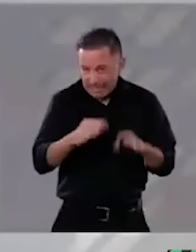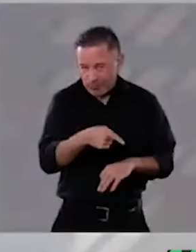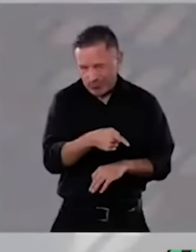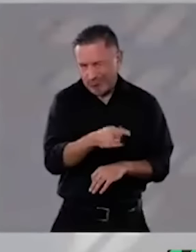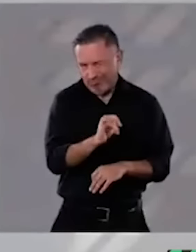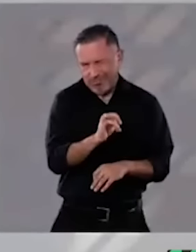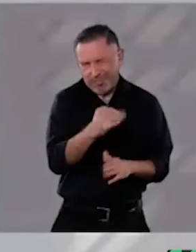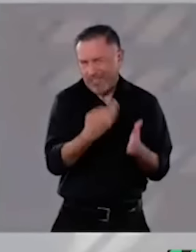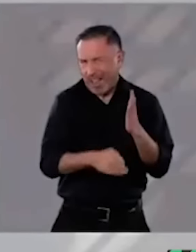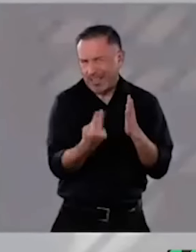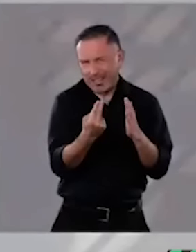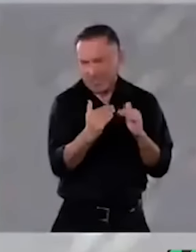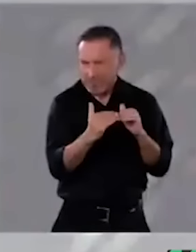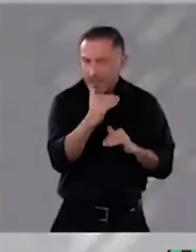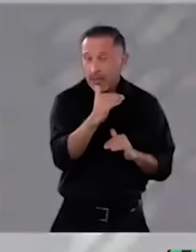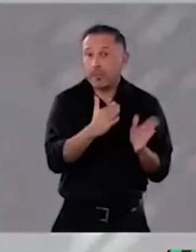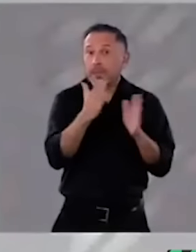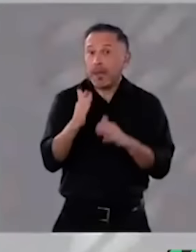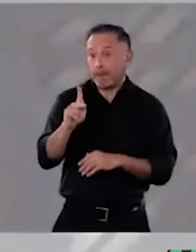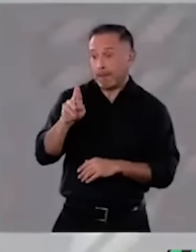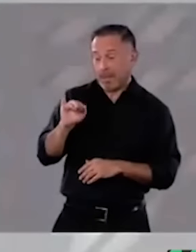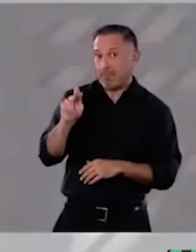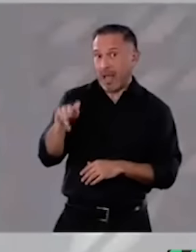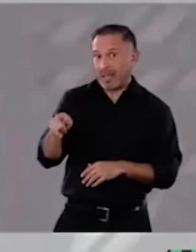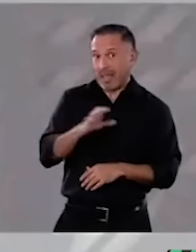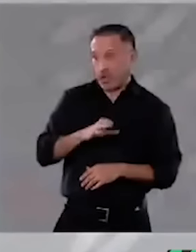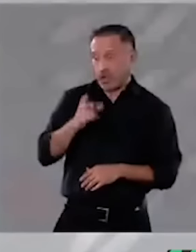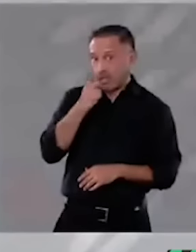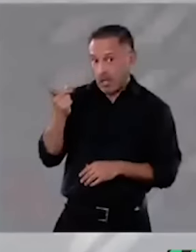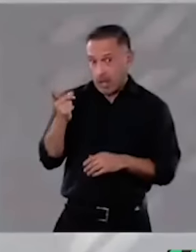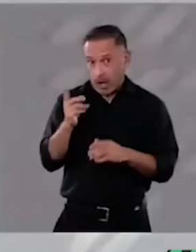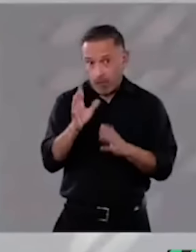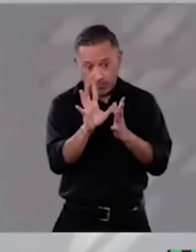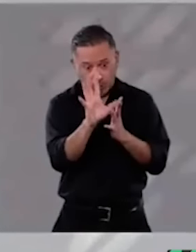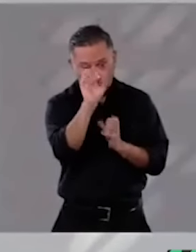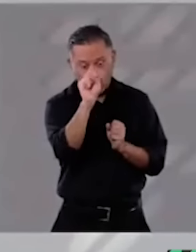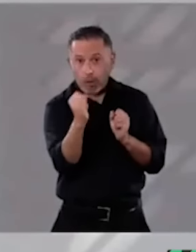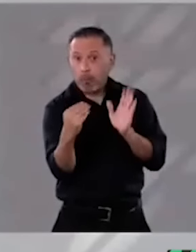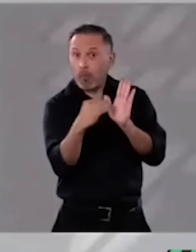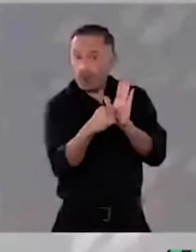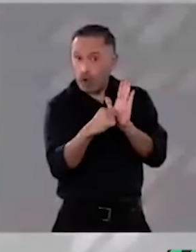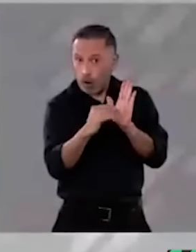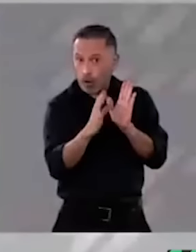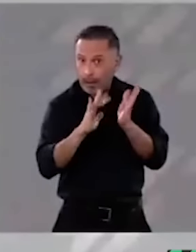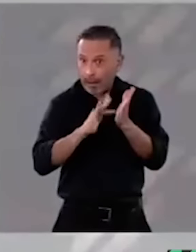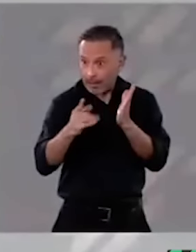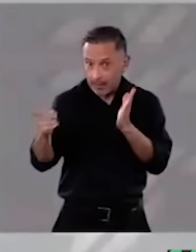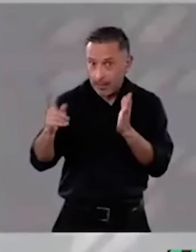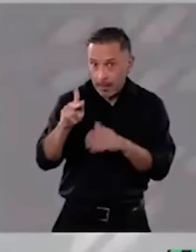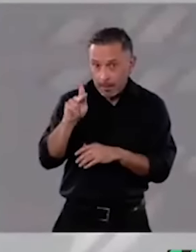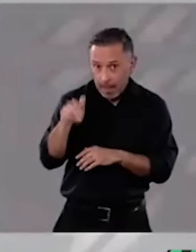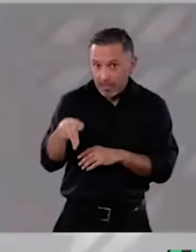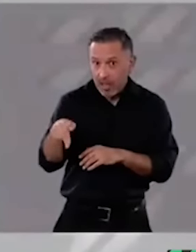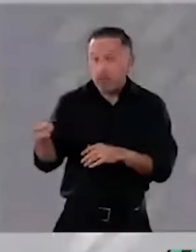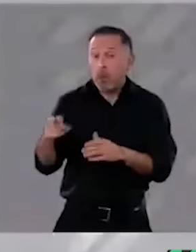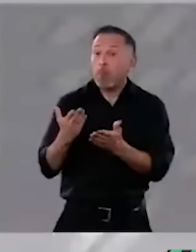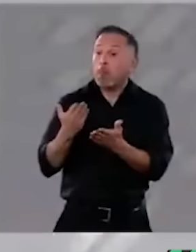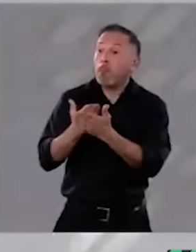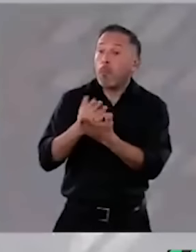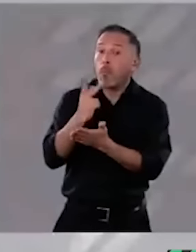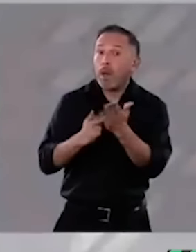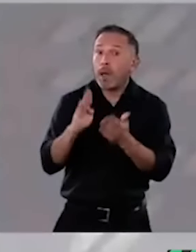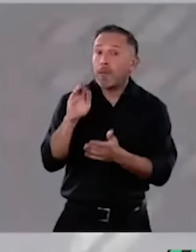programas sociales están en la Constitución, no es por la voluntad de los partidos que la apoyan, porque el PAN fue el único partido que votó contra los programas sociales.